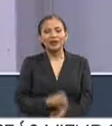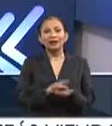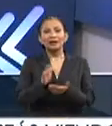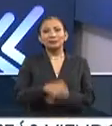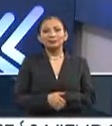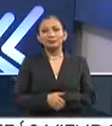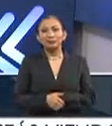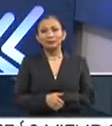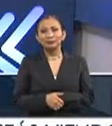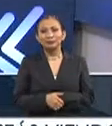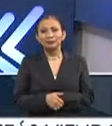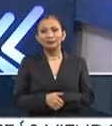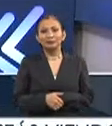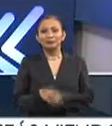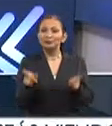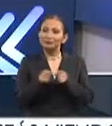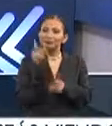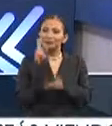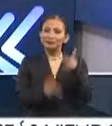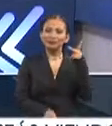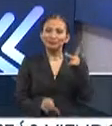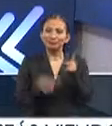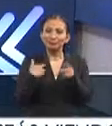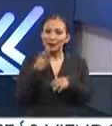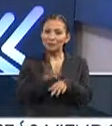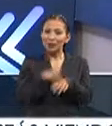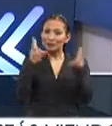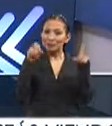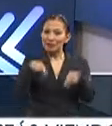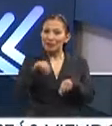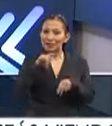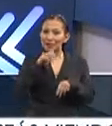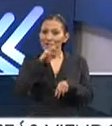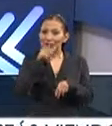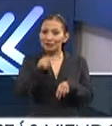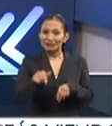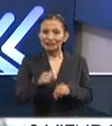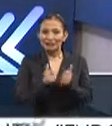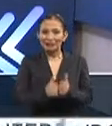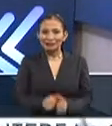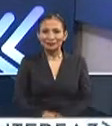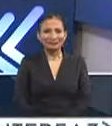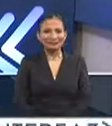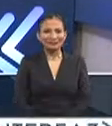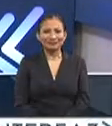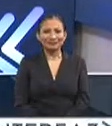gracias. Vamos a hacer una breve pausa y tenemos más temas aquí en Interfaz, no se vayan.